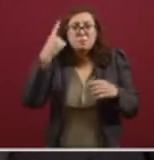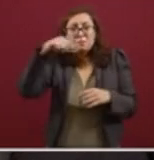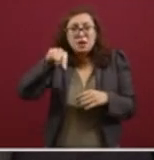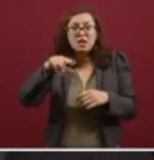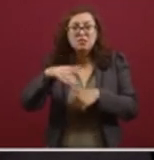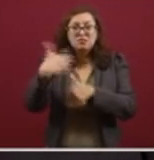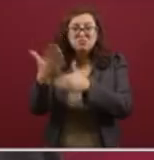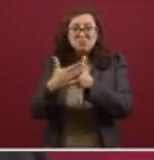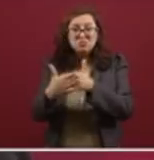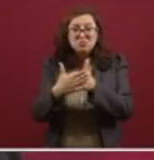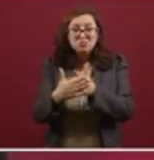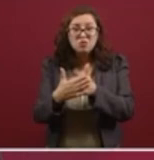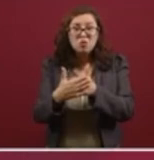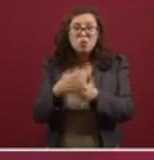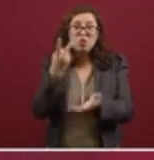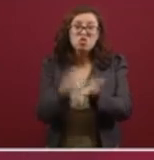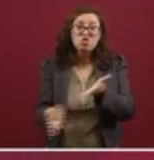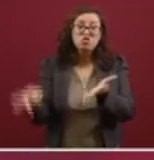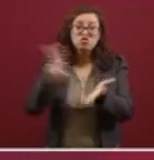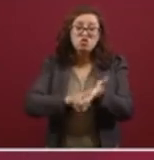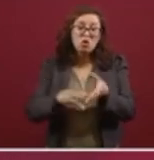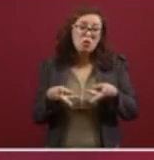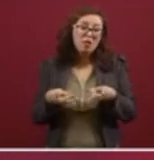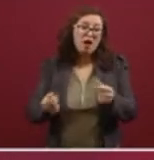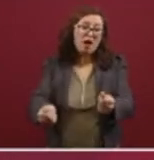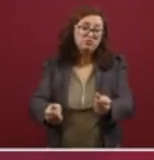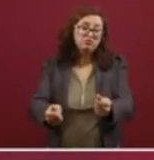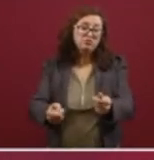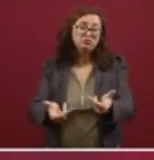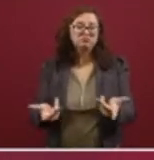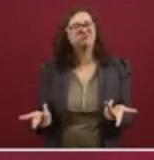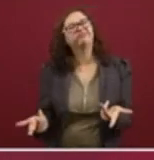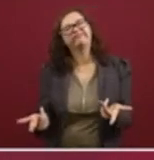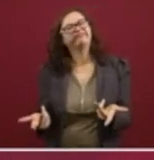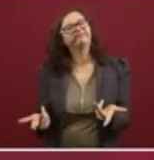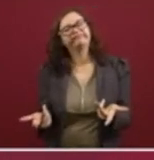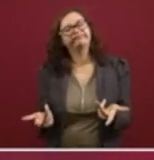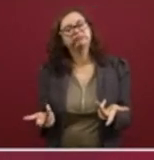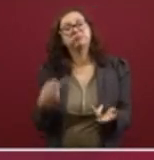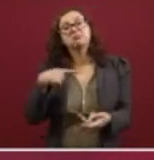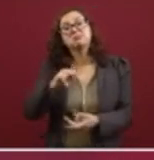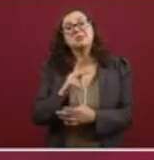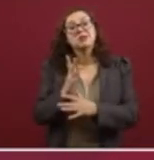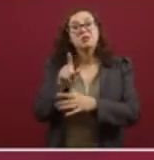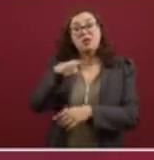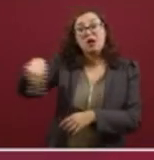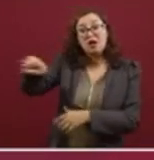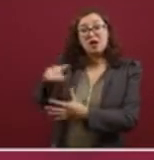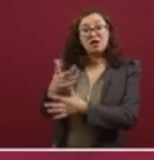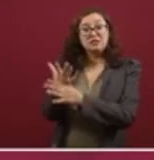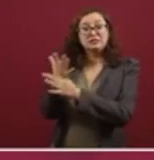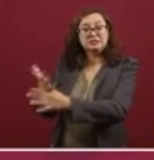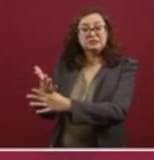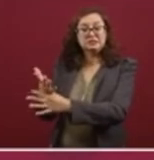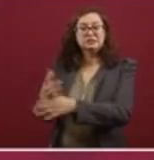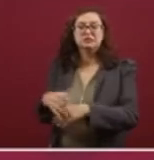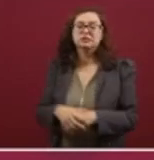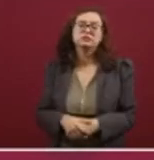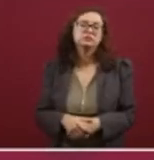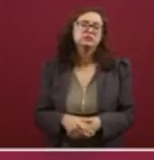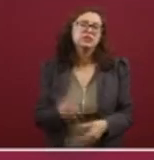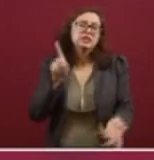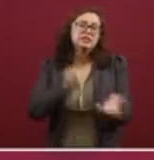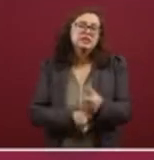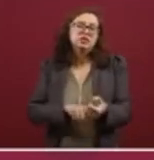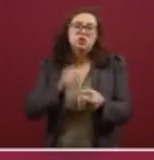gasto adicional. Pero ellos sostienen que esto tiene un propósito